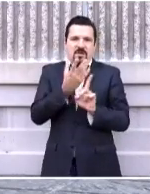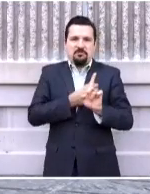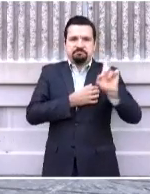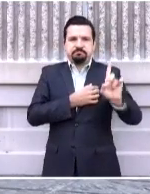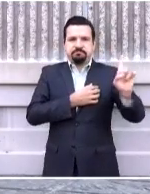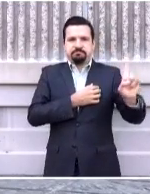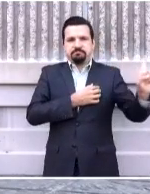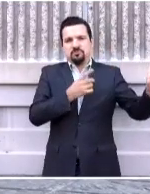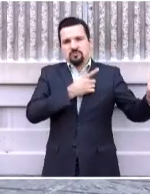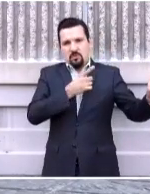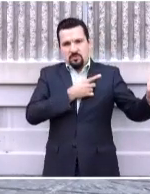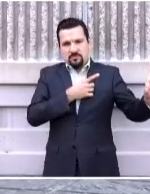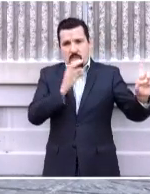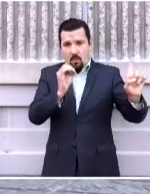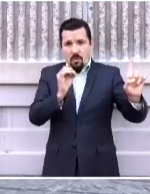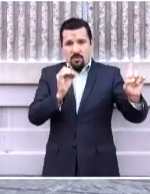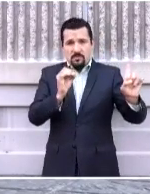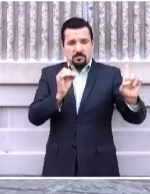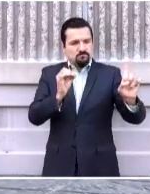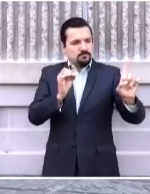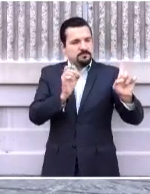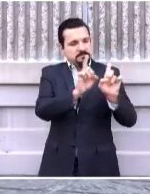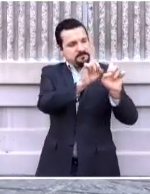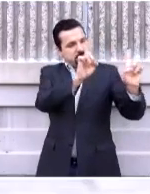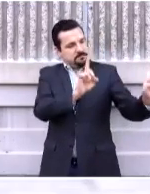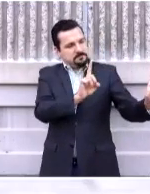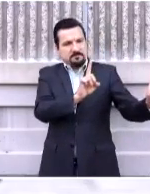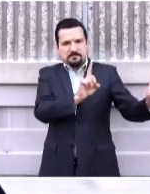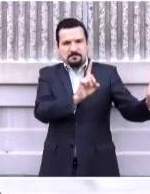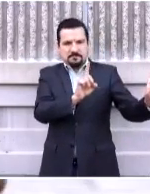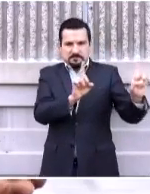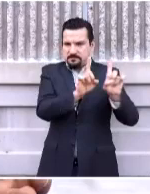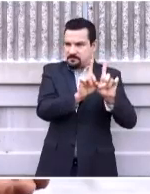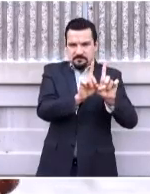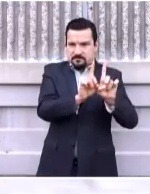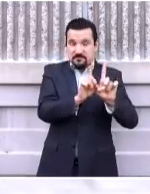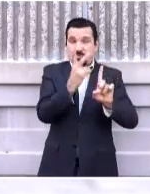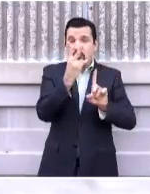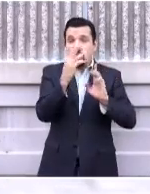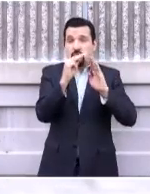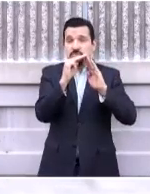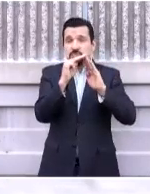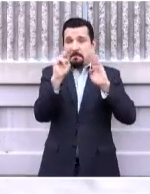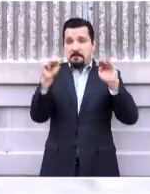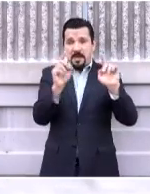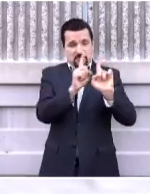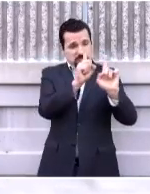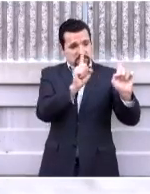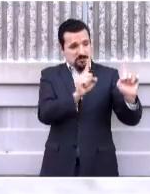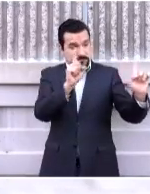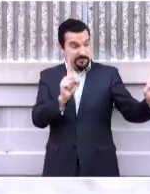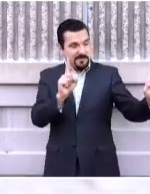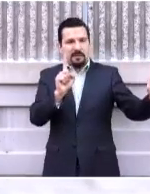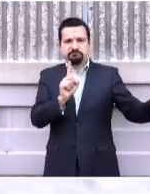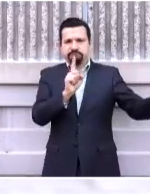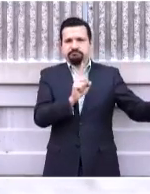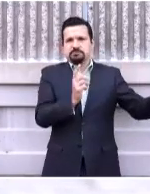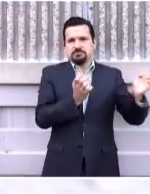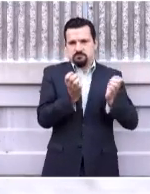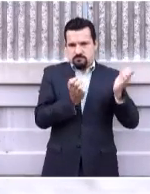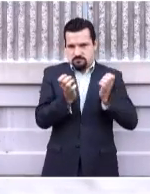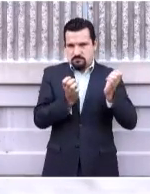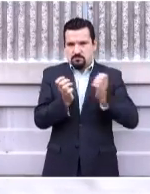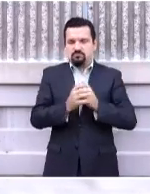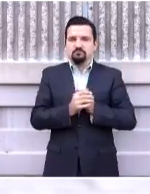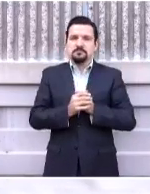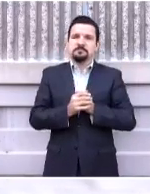O que hagan este distanciamiento de al menos 2 metros cuando hacen ejercicio. Lo de los